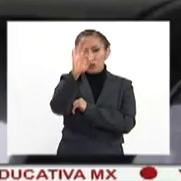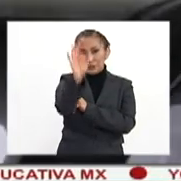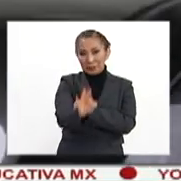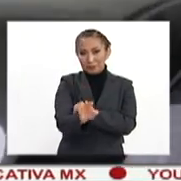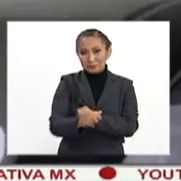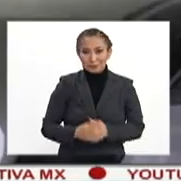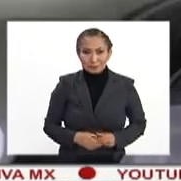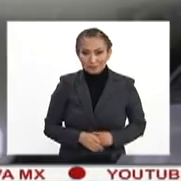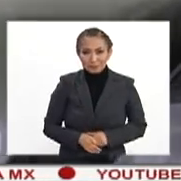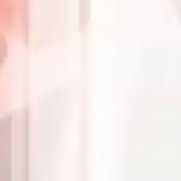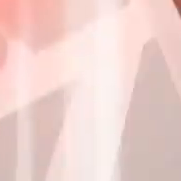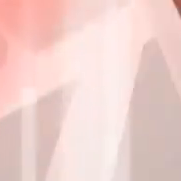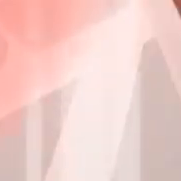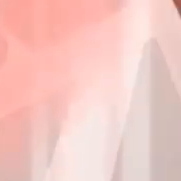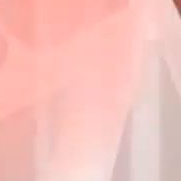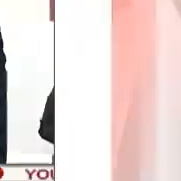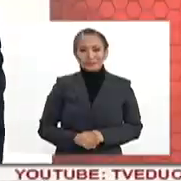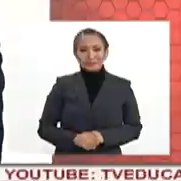14.6%.